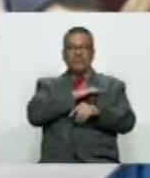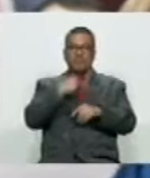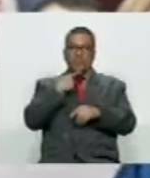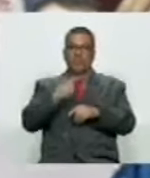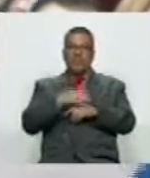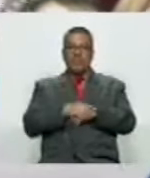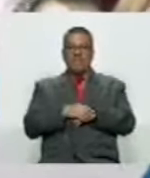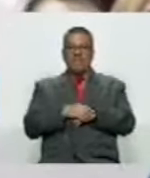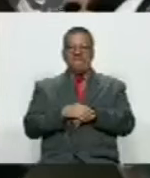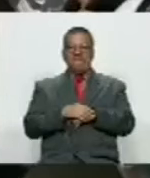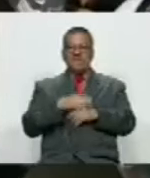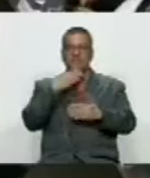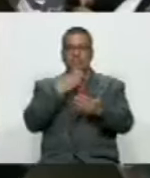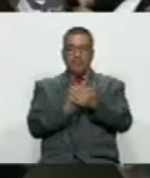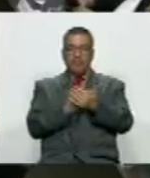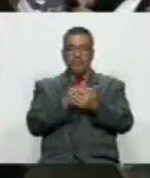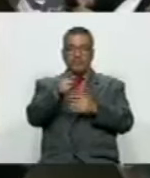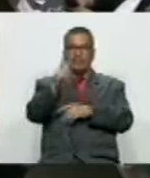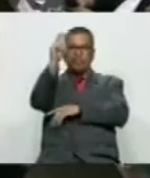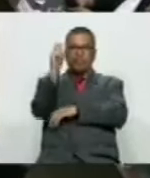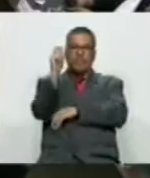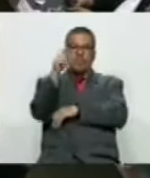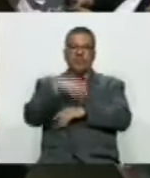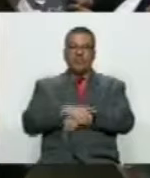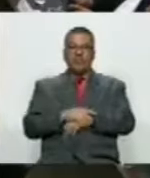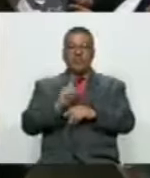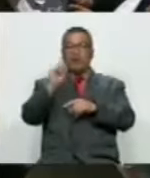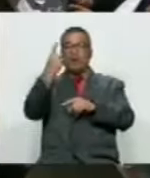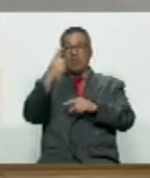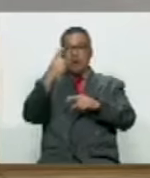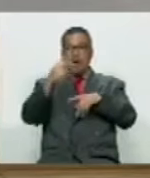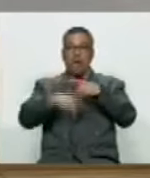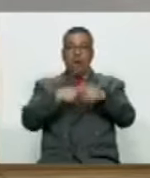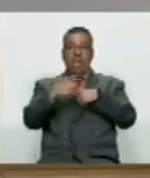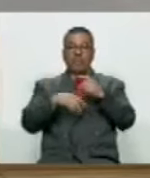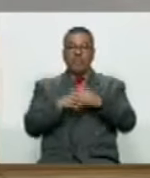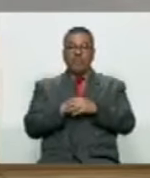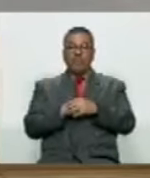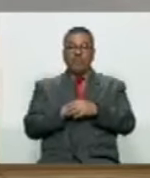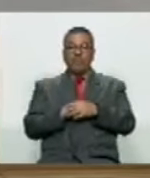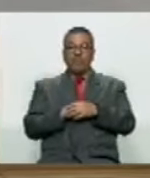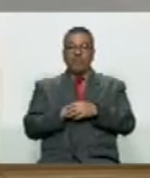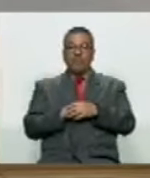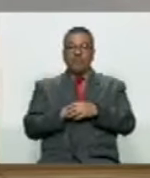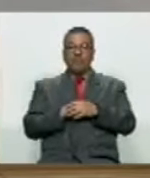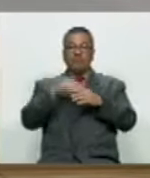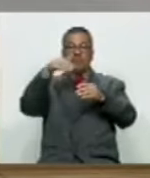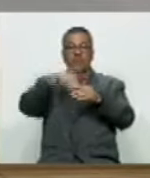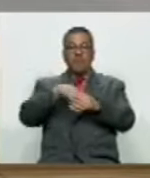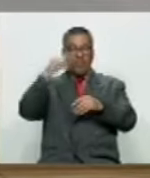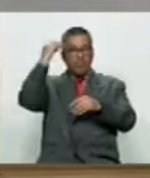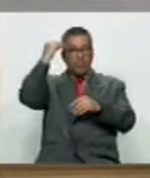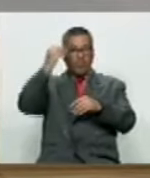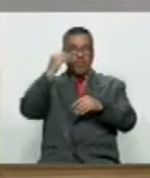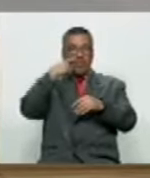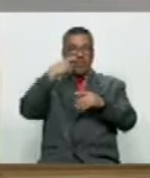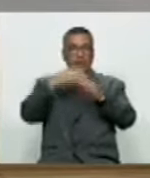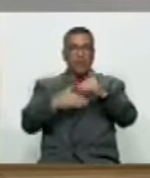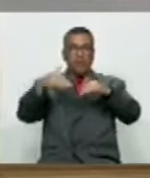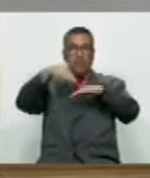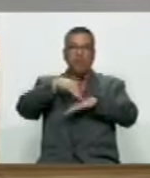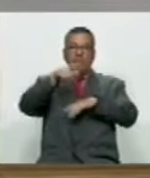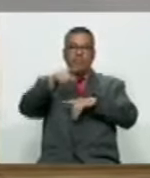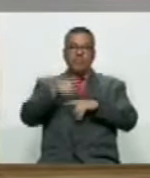señor presidente. Gracias, diputado. Primero vamos a proceder entonces a someter a consideración el levantamiento